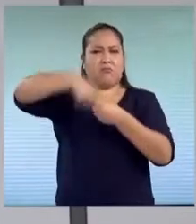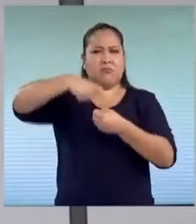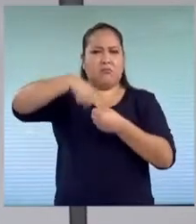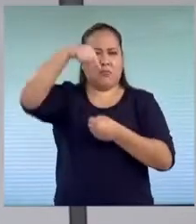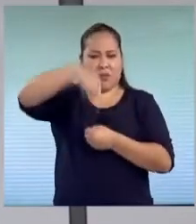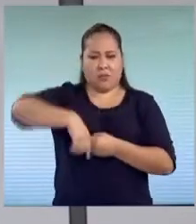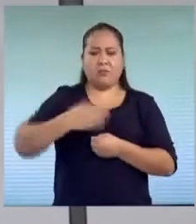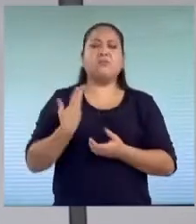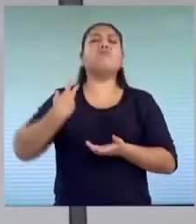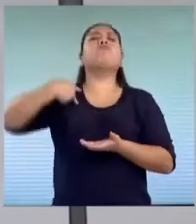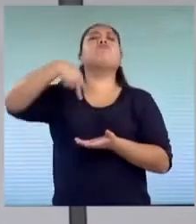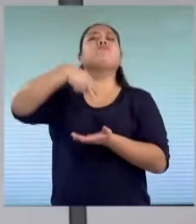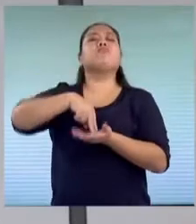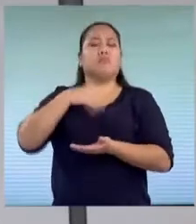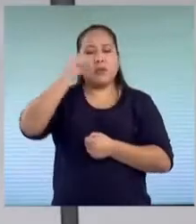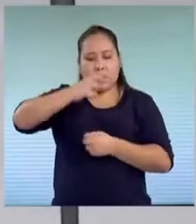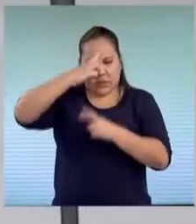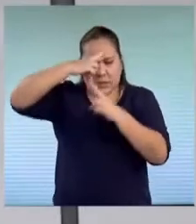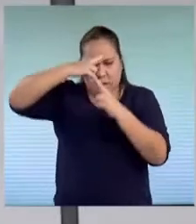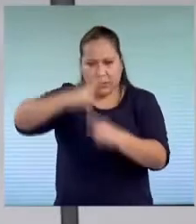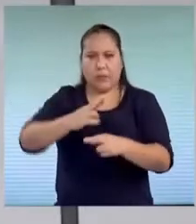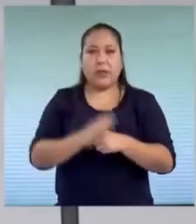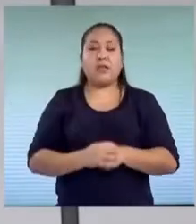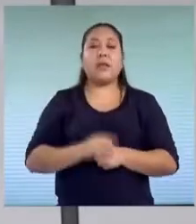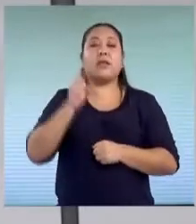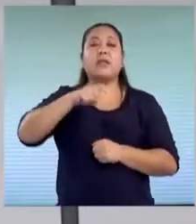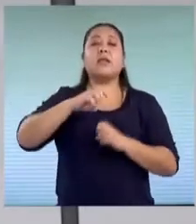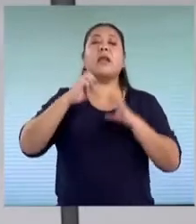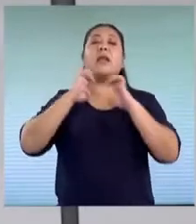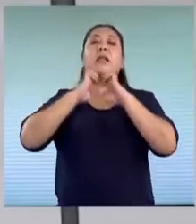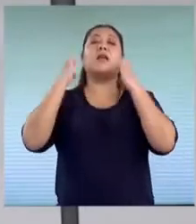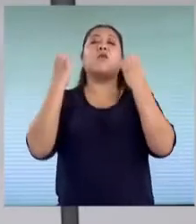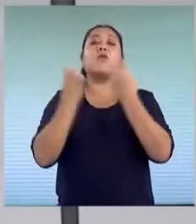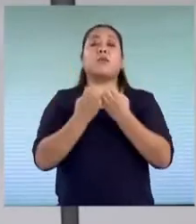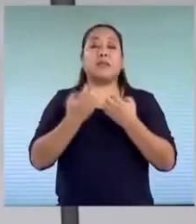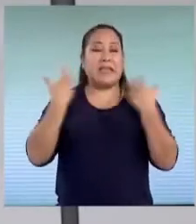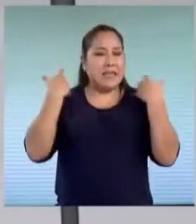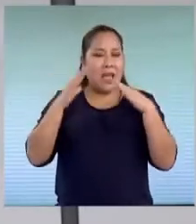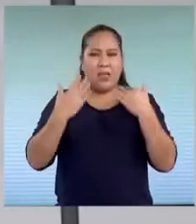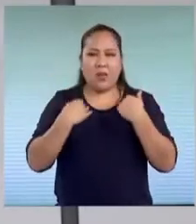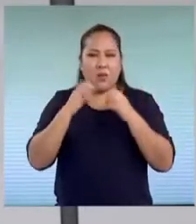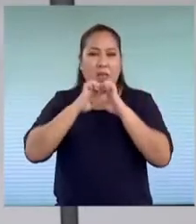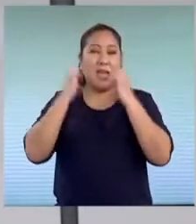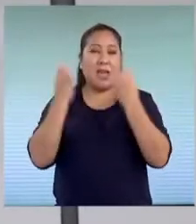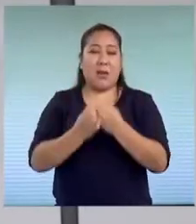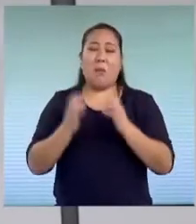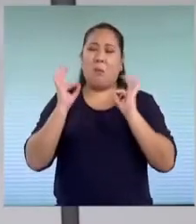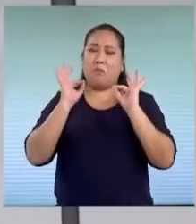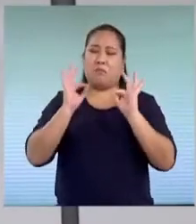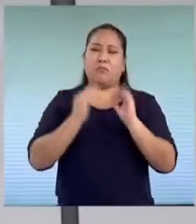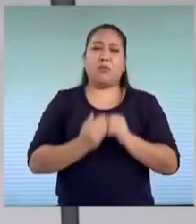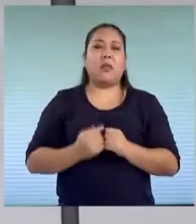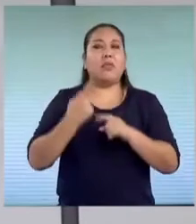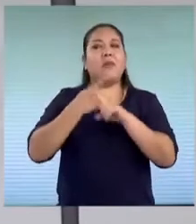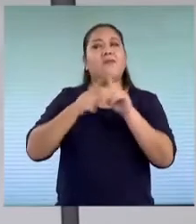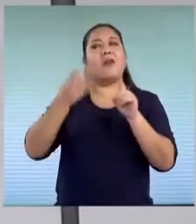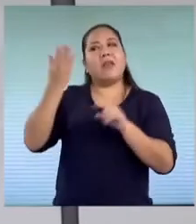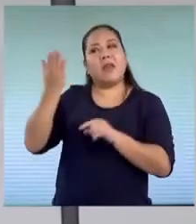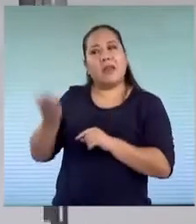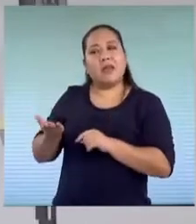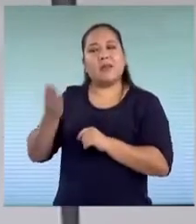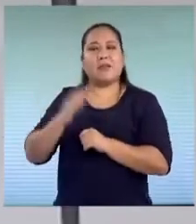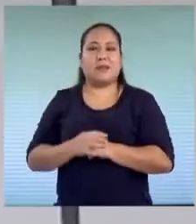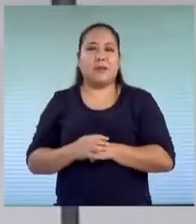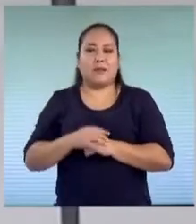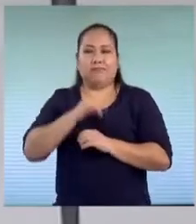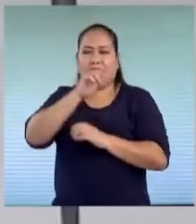con la frente en alto. Tenemos un equipo de primer nivel, a diferencia del candidato que